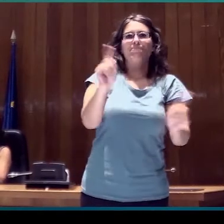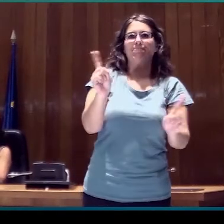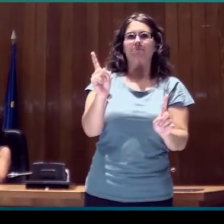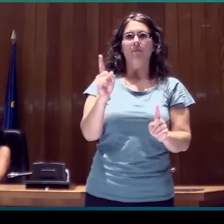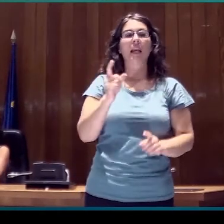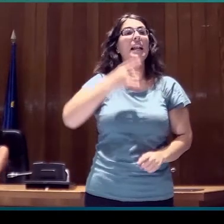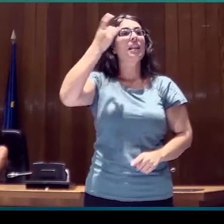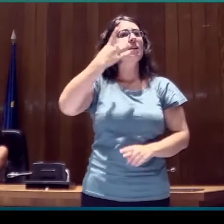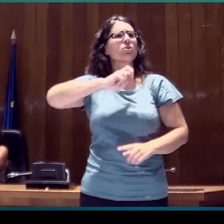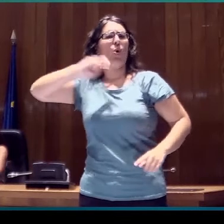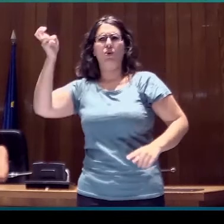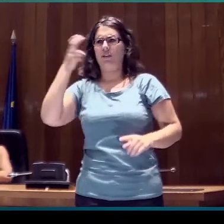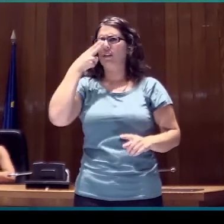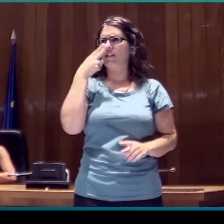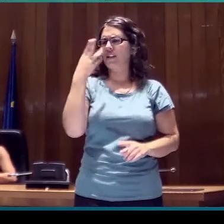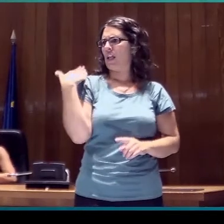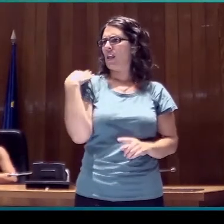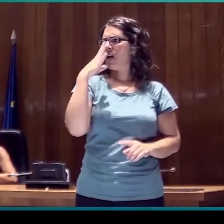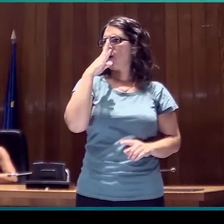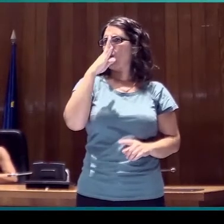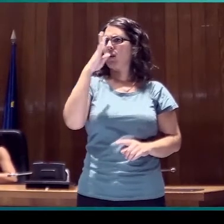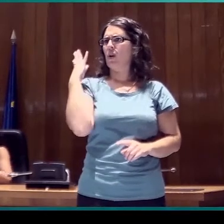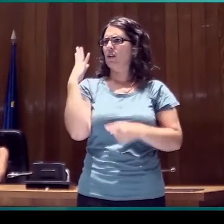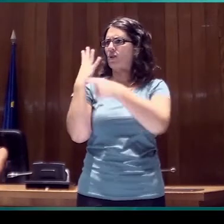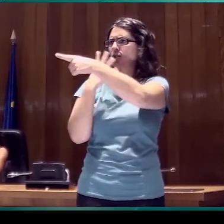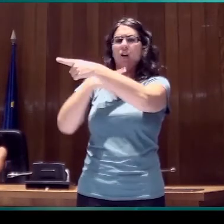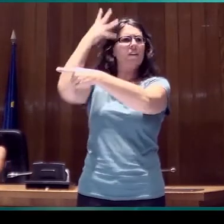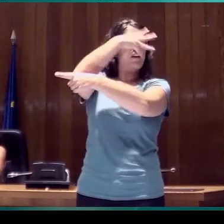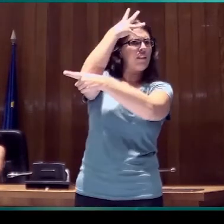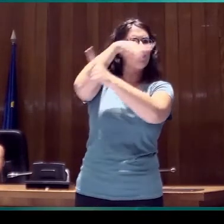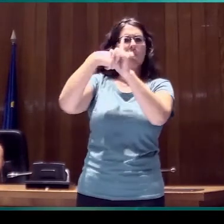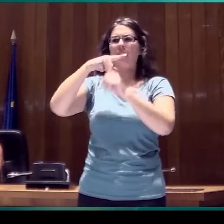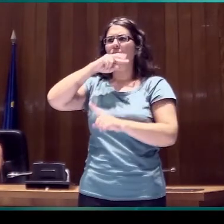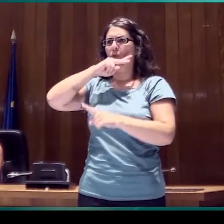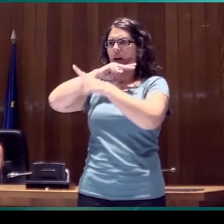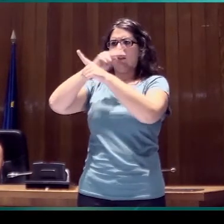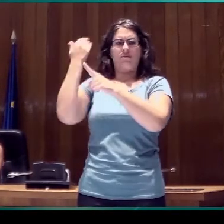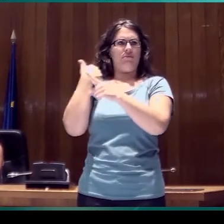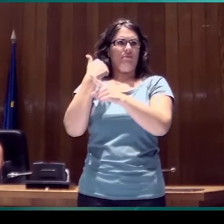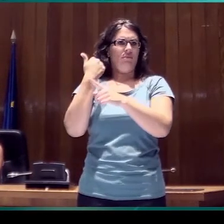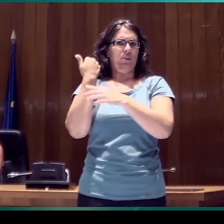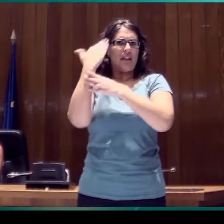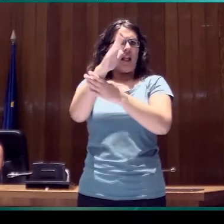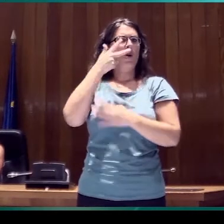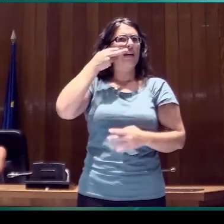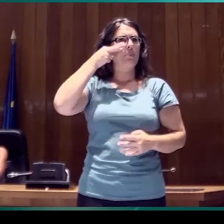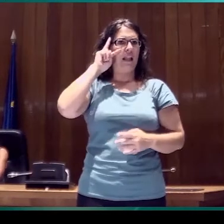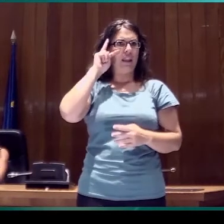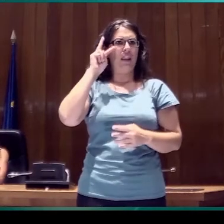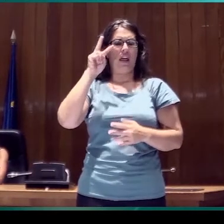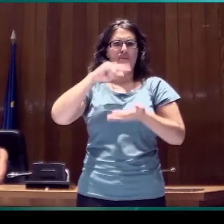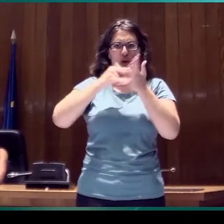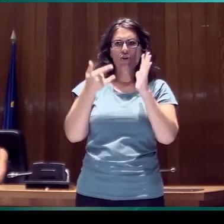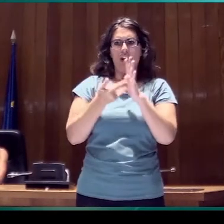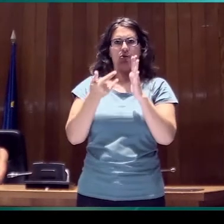años Francisco Martínez y Rubén Nogueira presentaron la experiencia, el proyecto que se